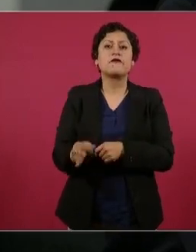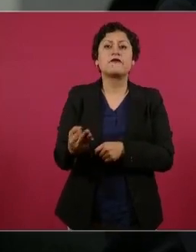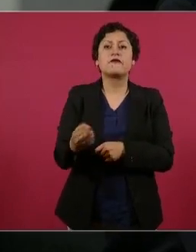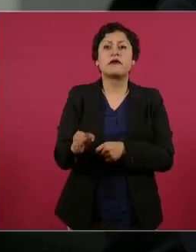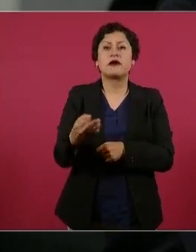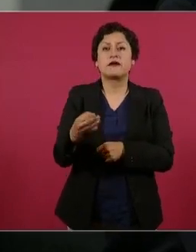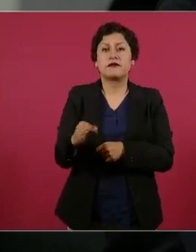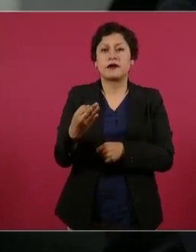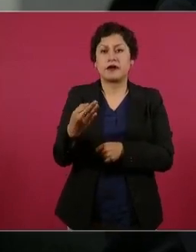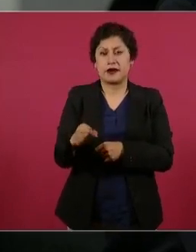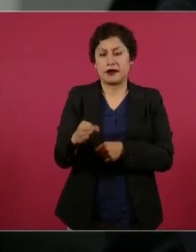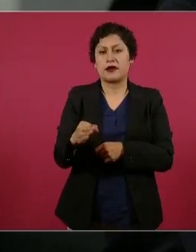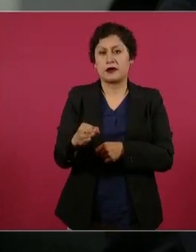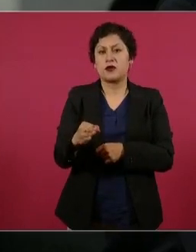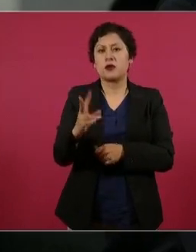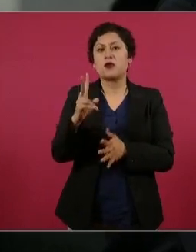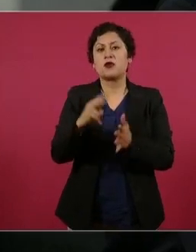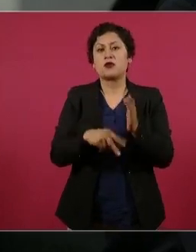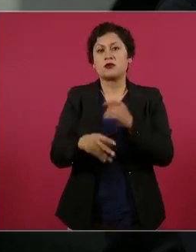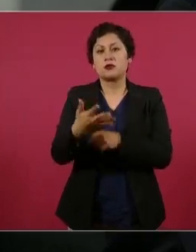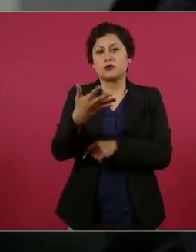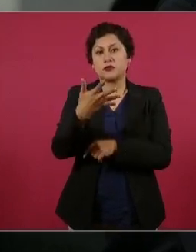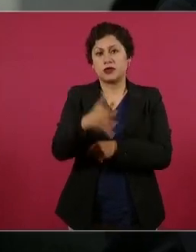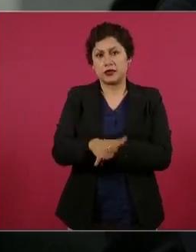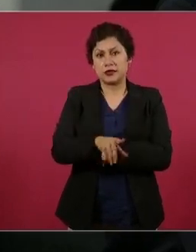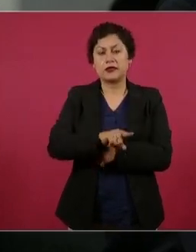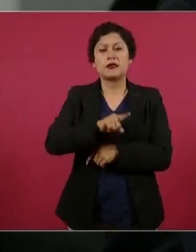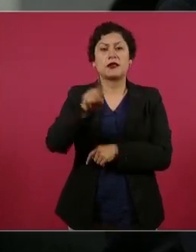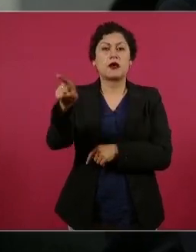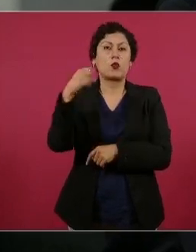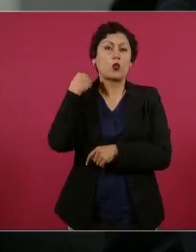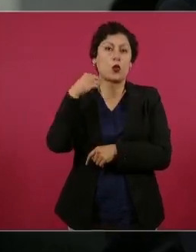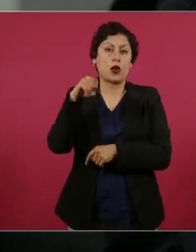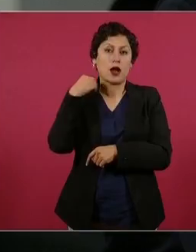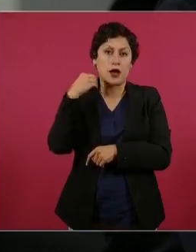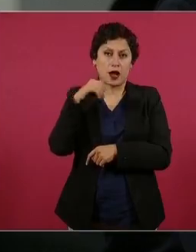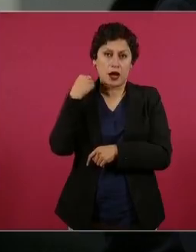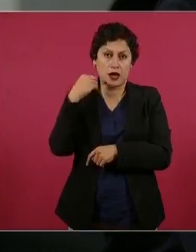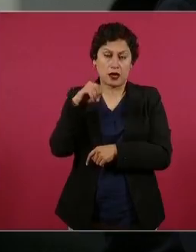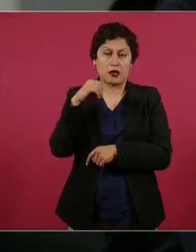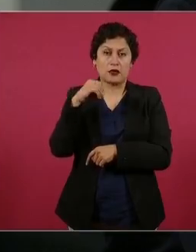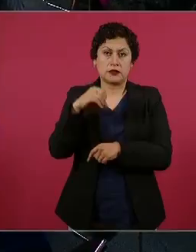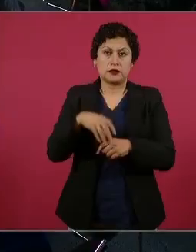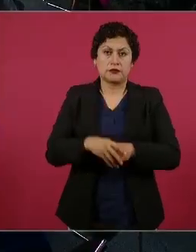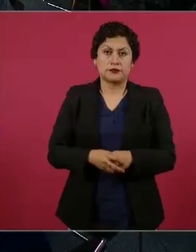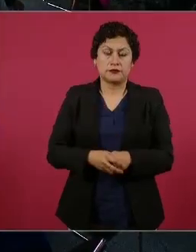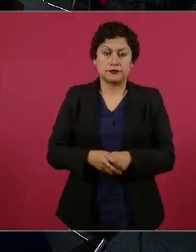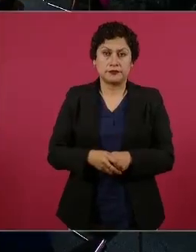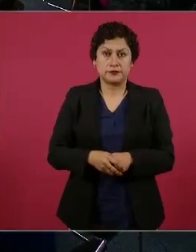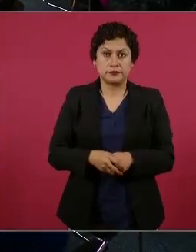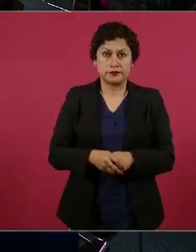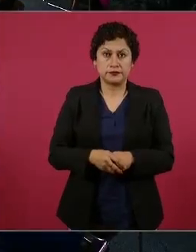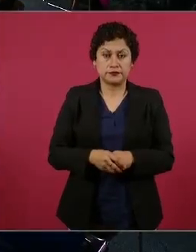de 2010 en la refinería de Salina Cruz, Oaxaca, con sus